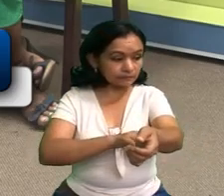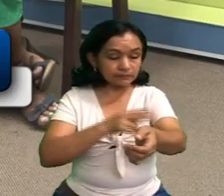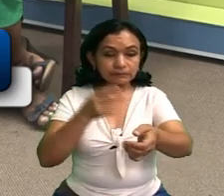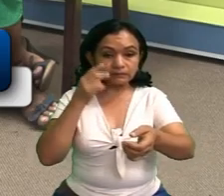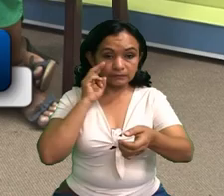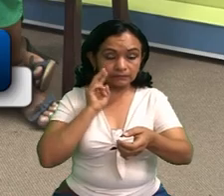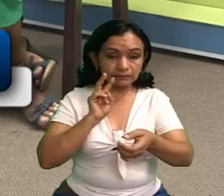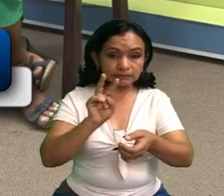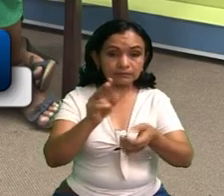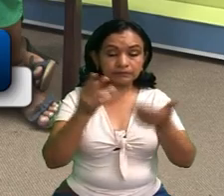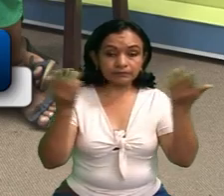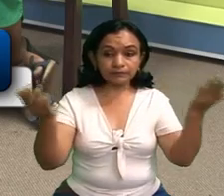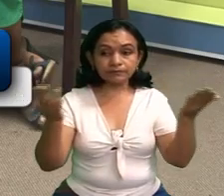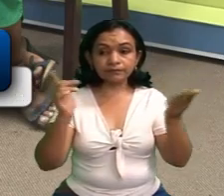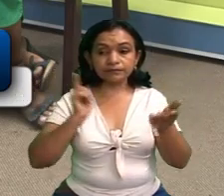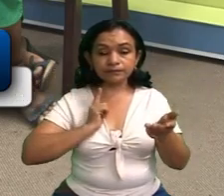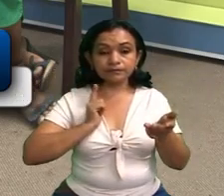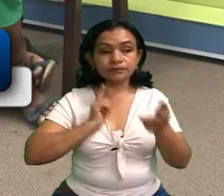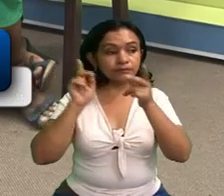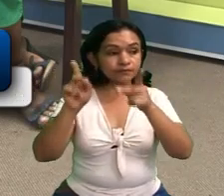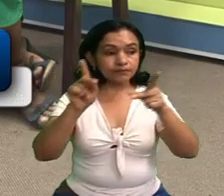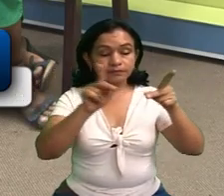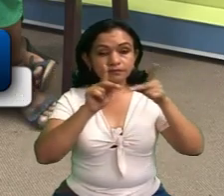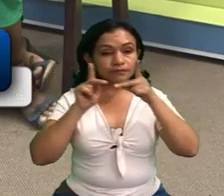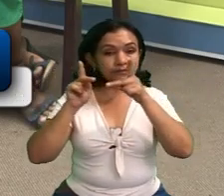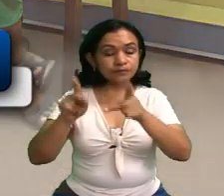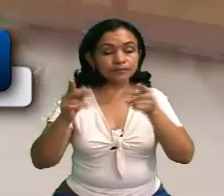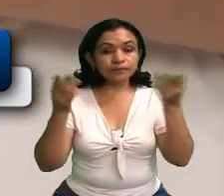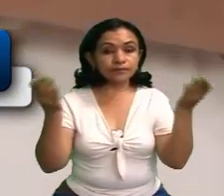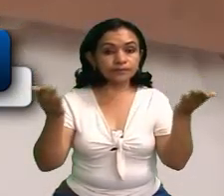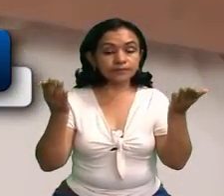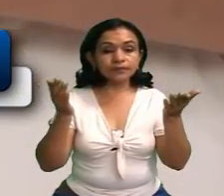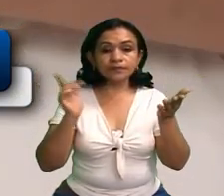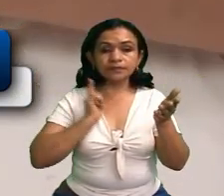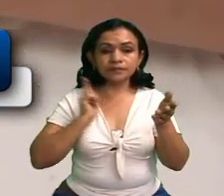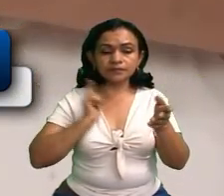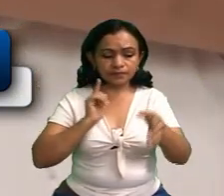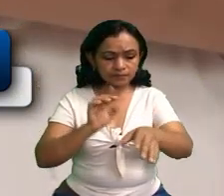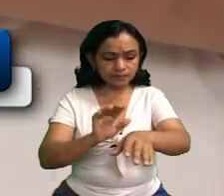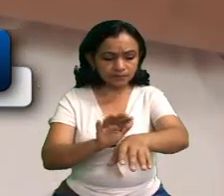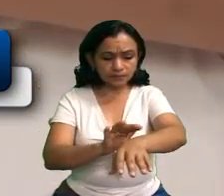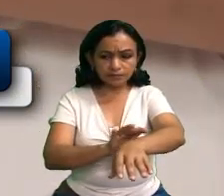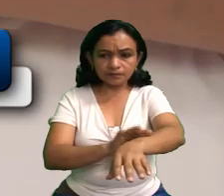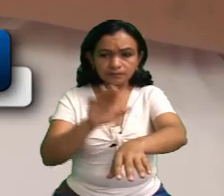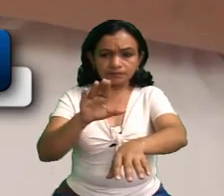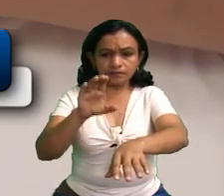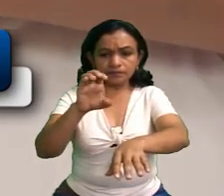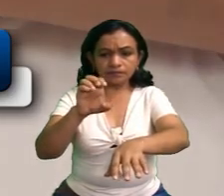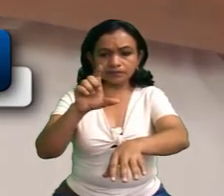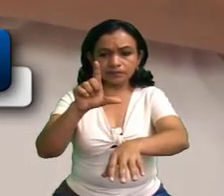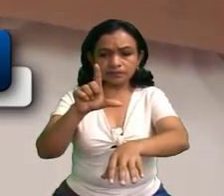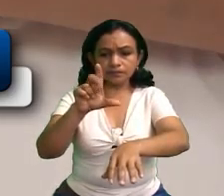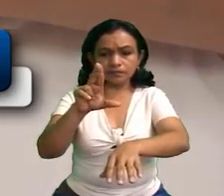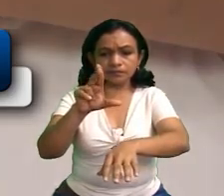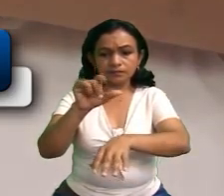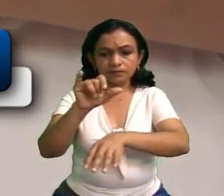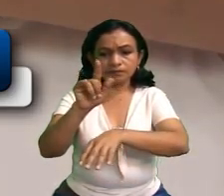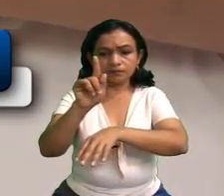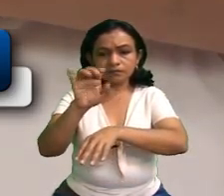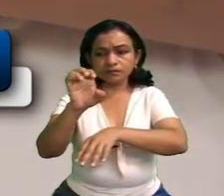que hay personas ya que tienen a la par la celulitis y tienen esa pelotita que le llamamos las